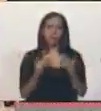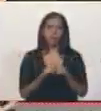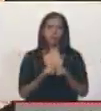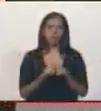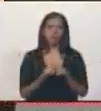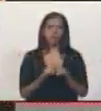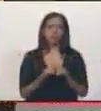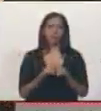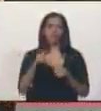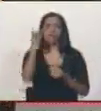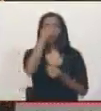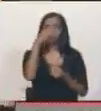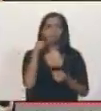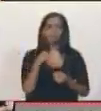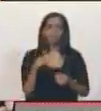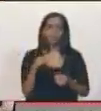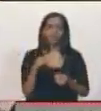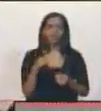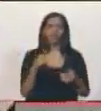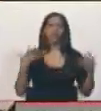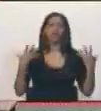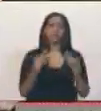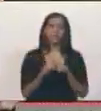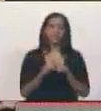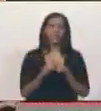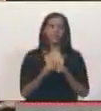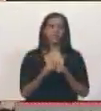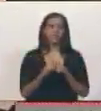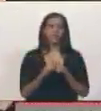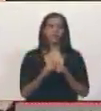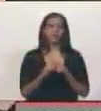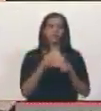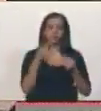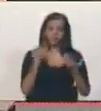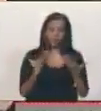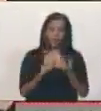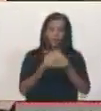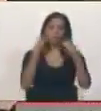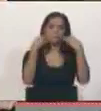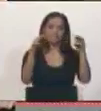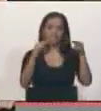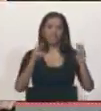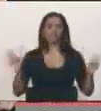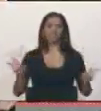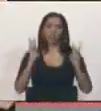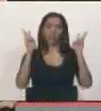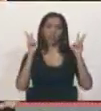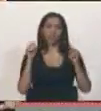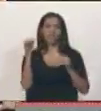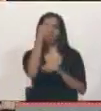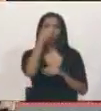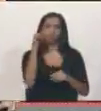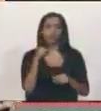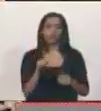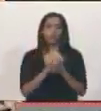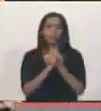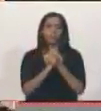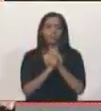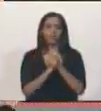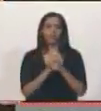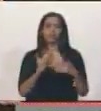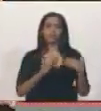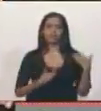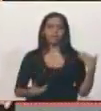Y este Zulia lo va a acompañar para que usted le pueda dar el mensaje de victoria. El Zulia, camarada